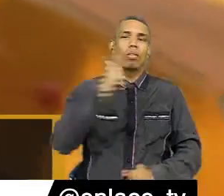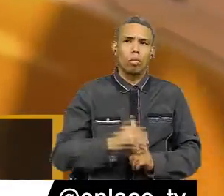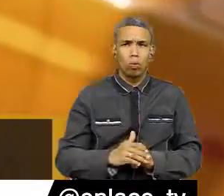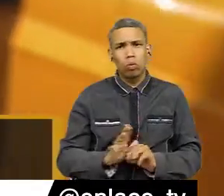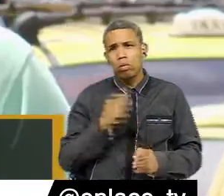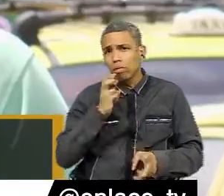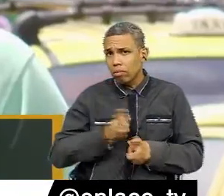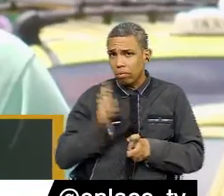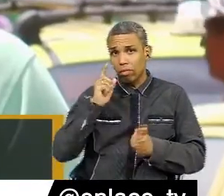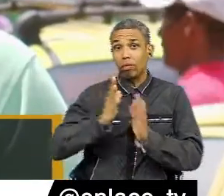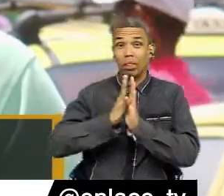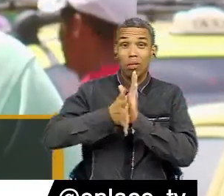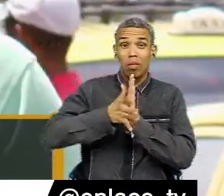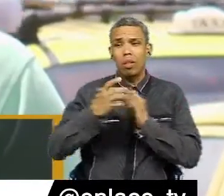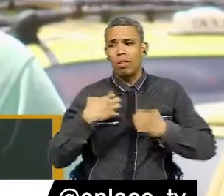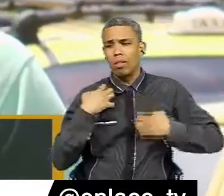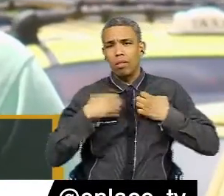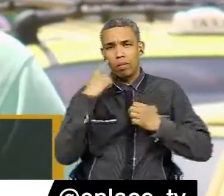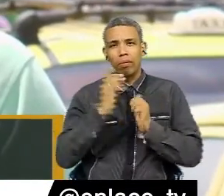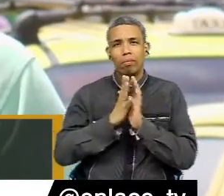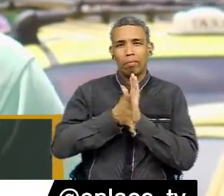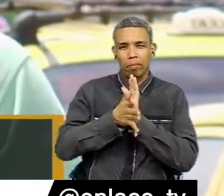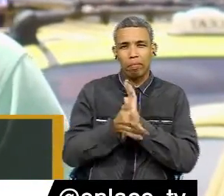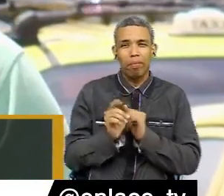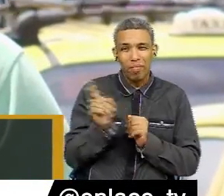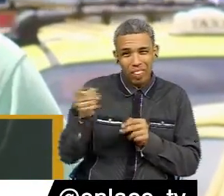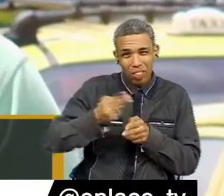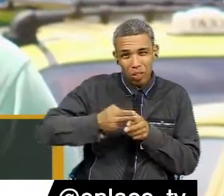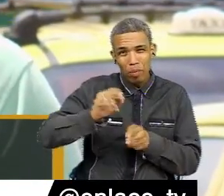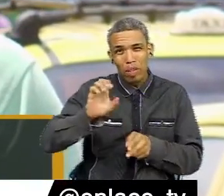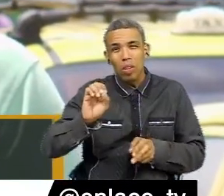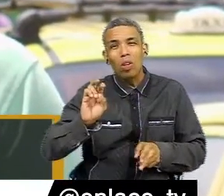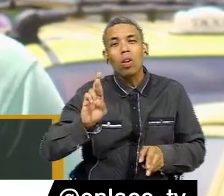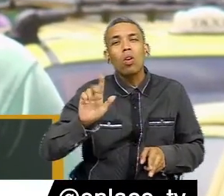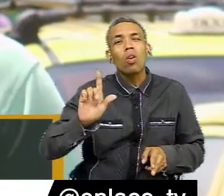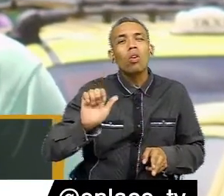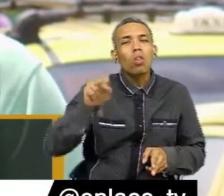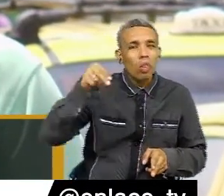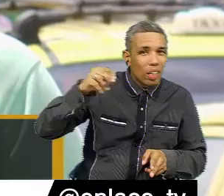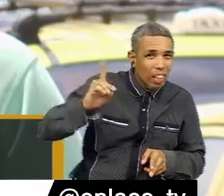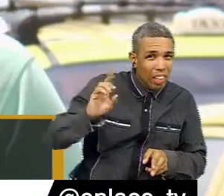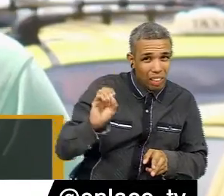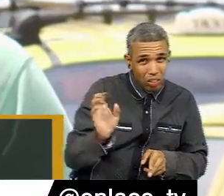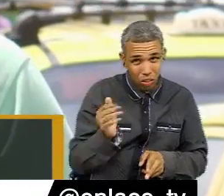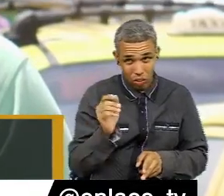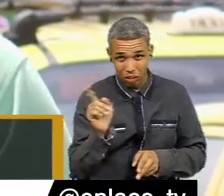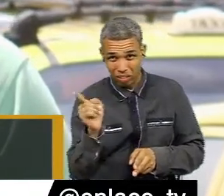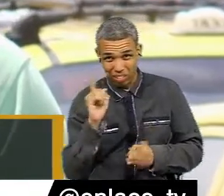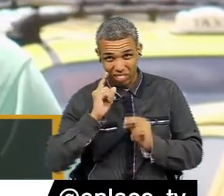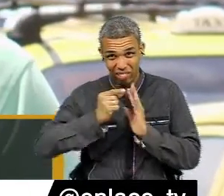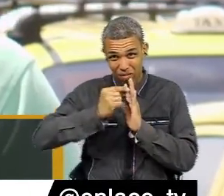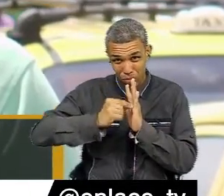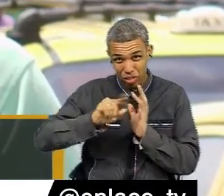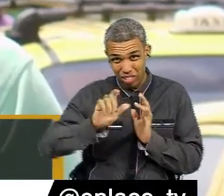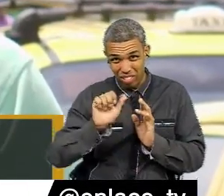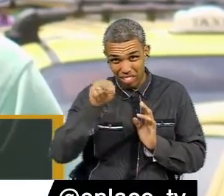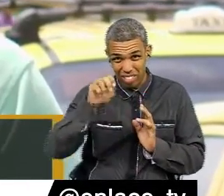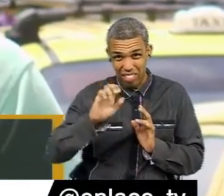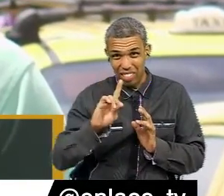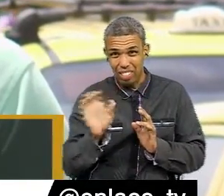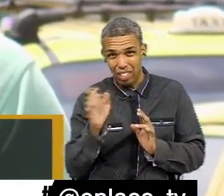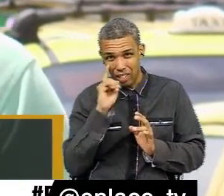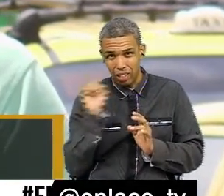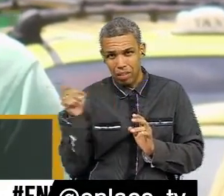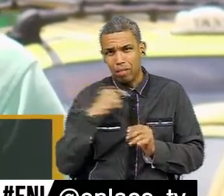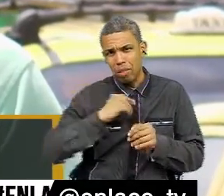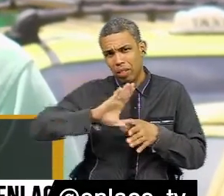frente del volante. El señor se llama Orlando Sierra, la señora de él se llama Sandra, la placa del carro es TAP929 afiliado a Radio